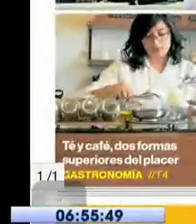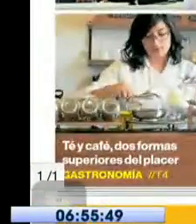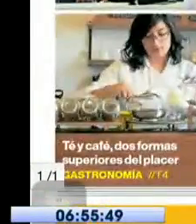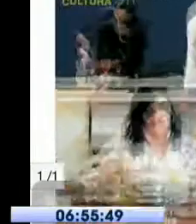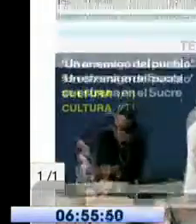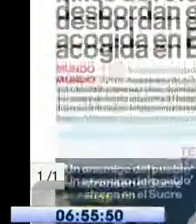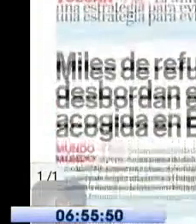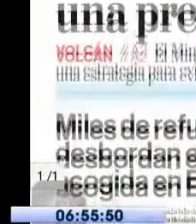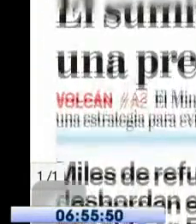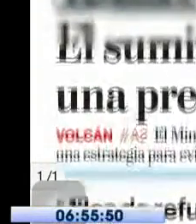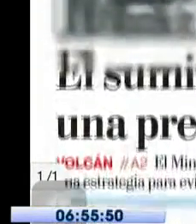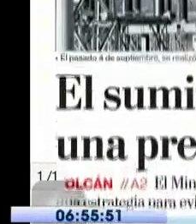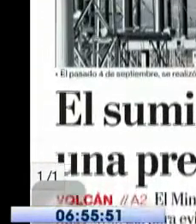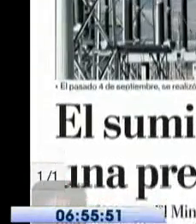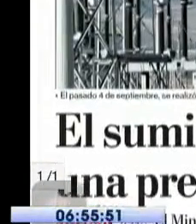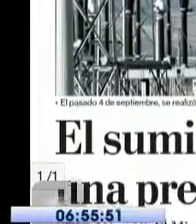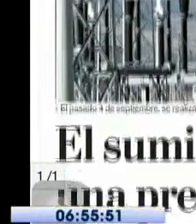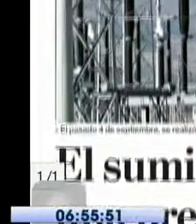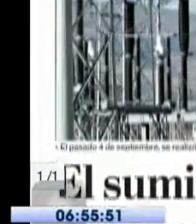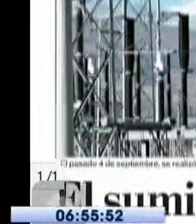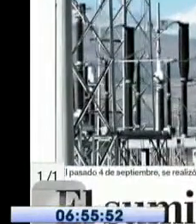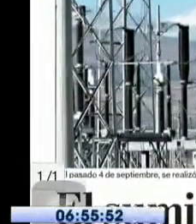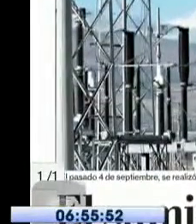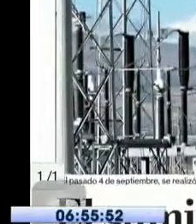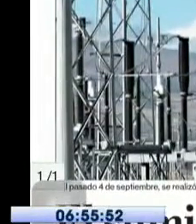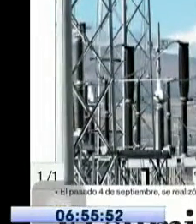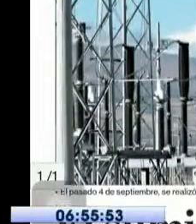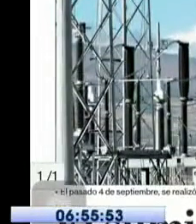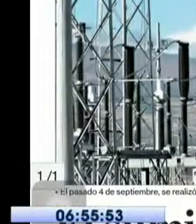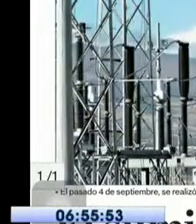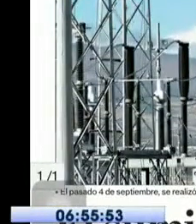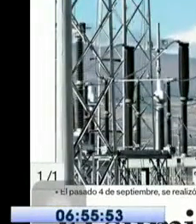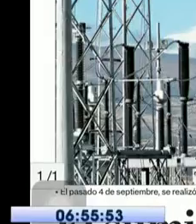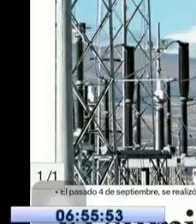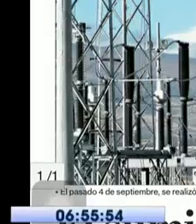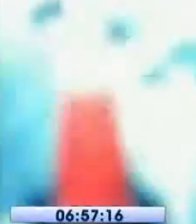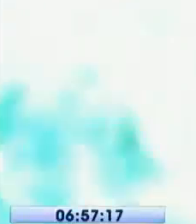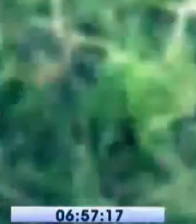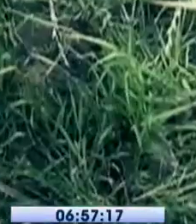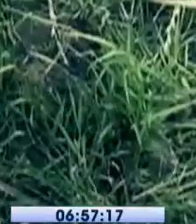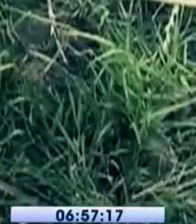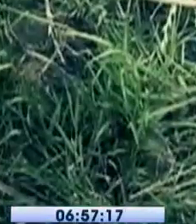evade la cárcel. Y recuerde, para más información, compre El Comercio.